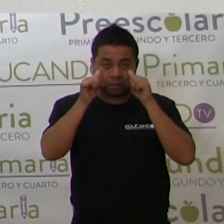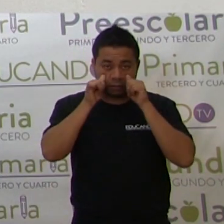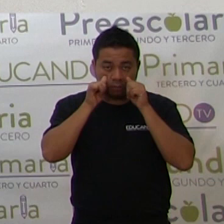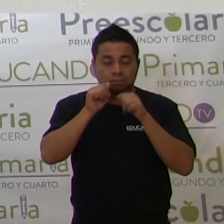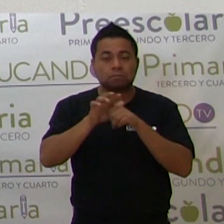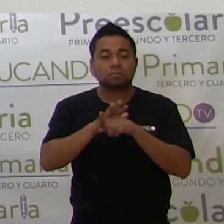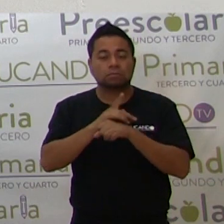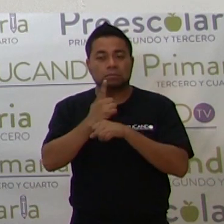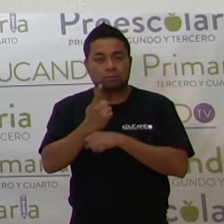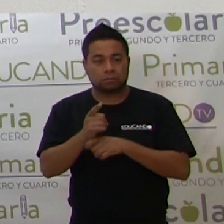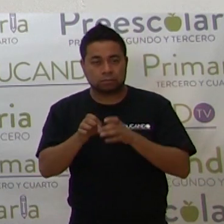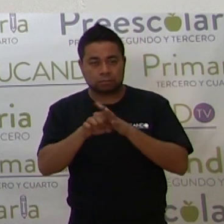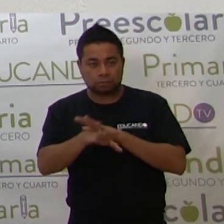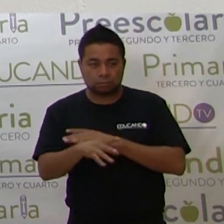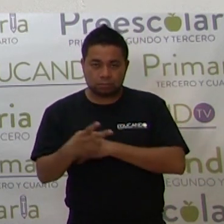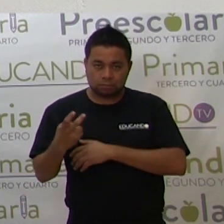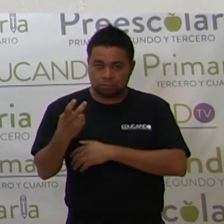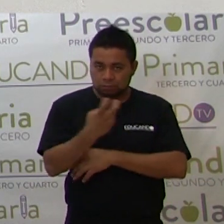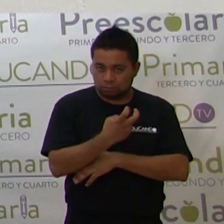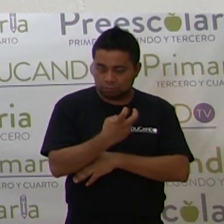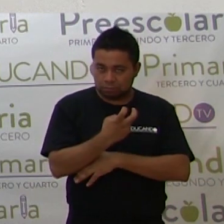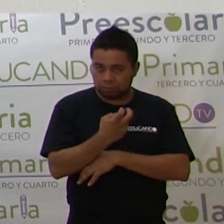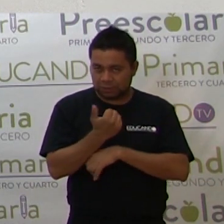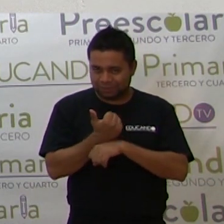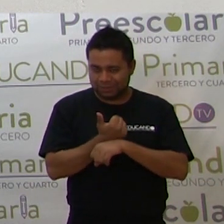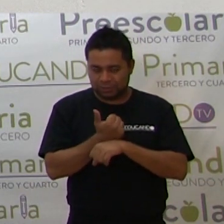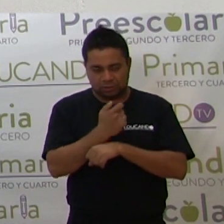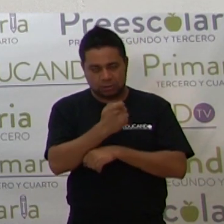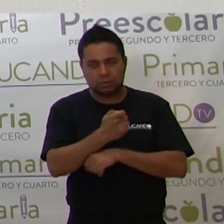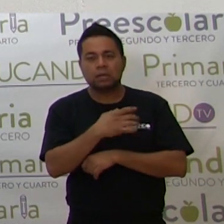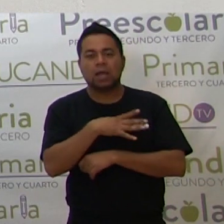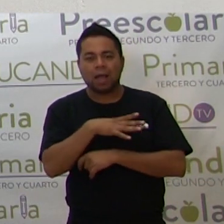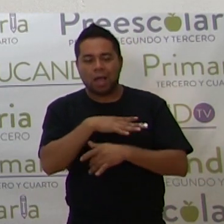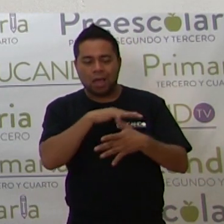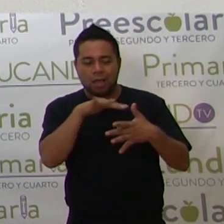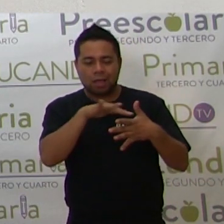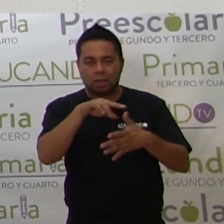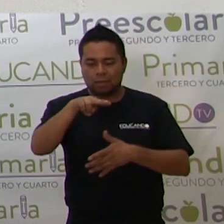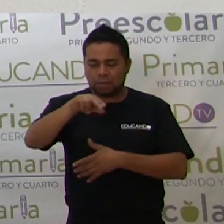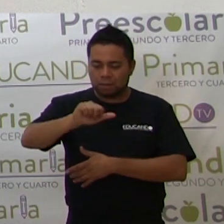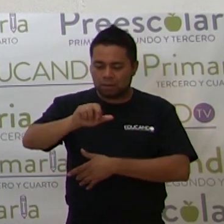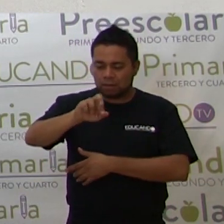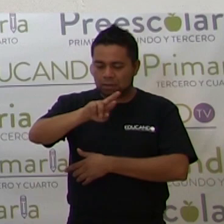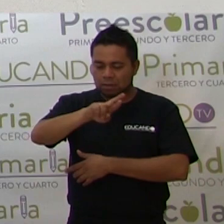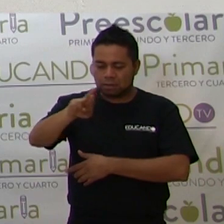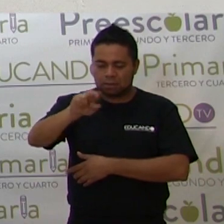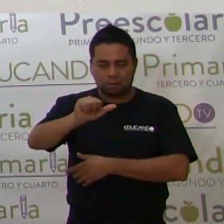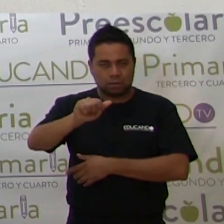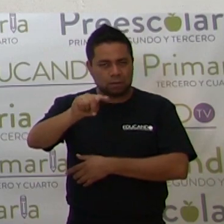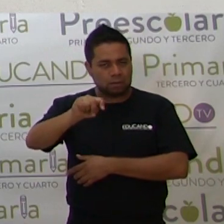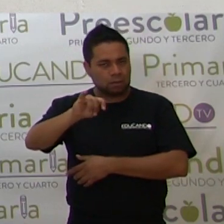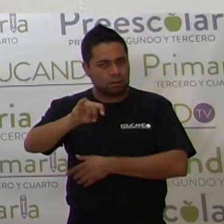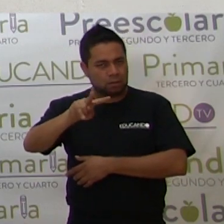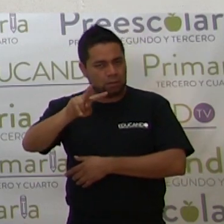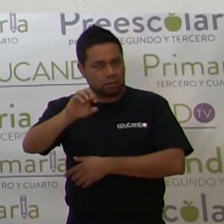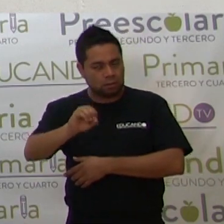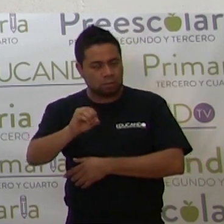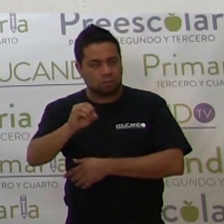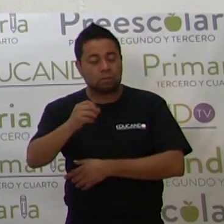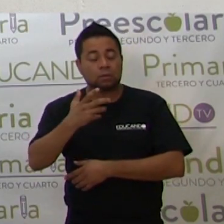porque este es un texto narrativo. Es importante que